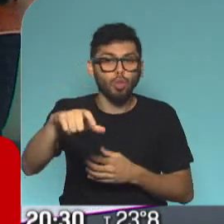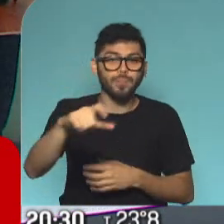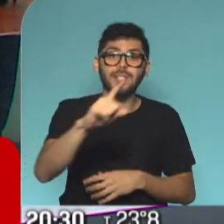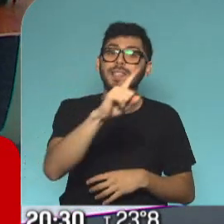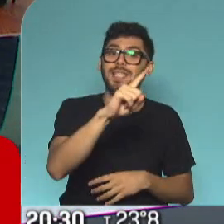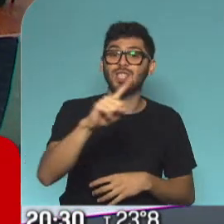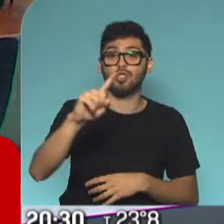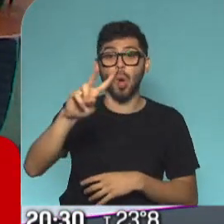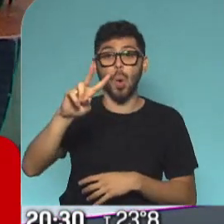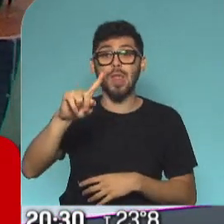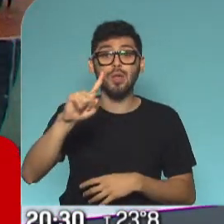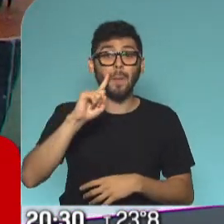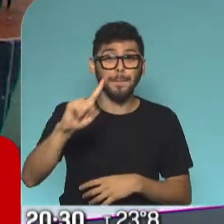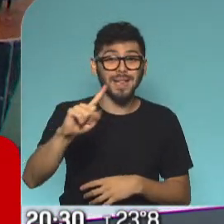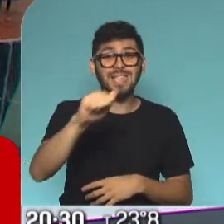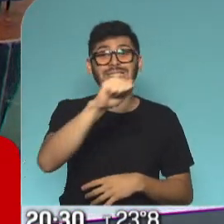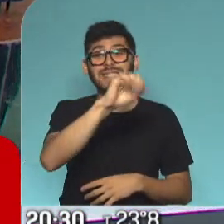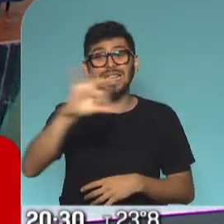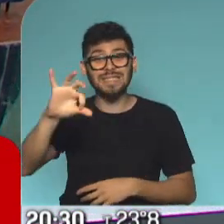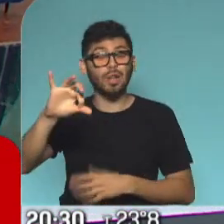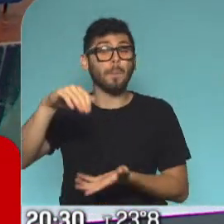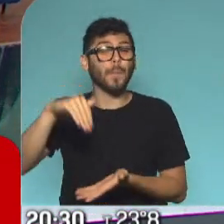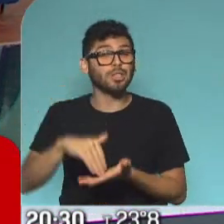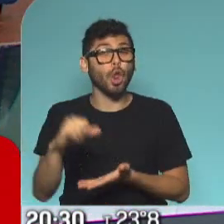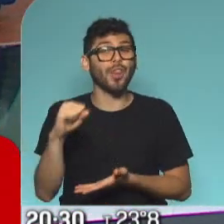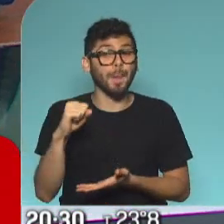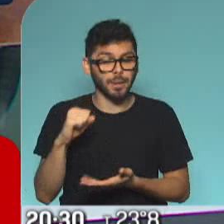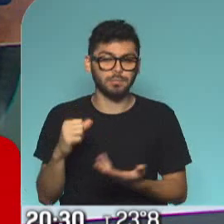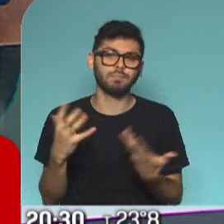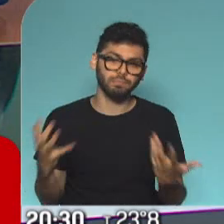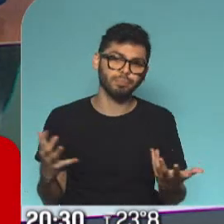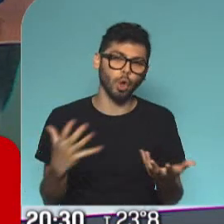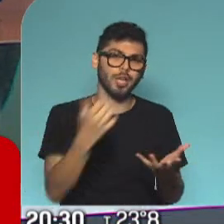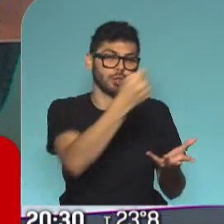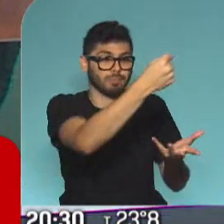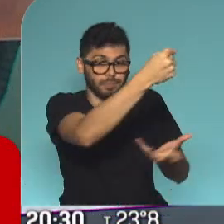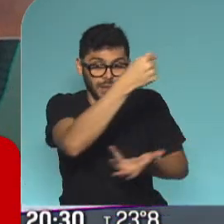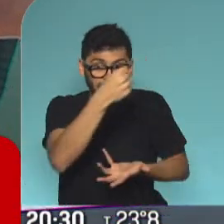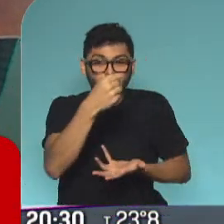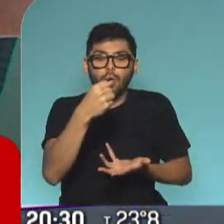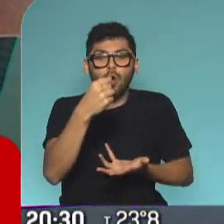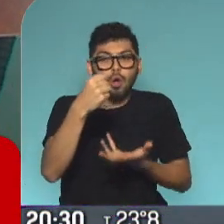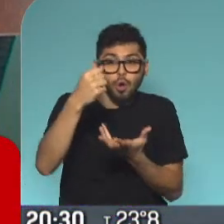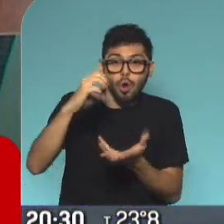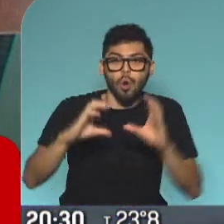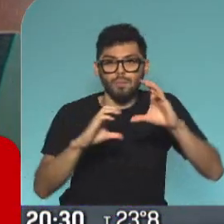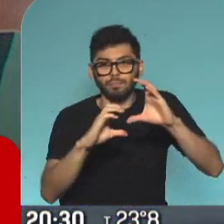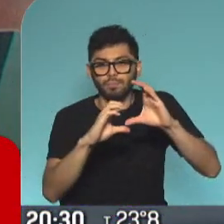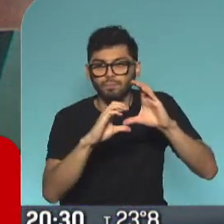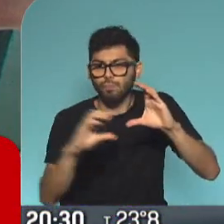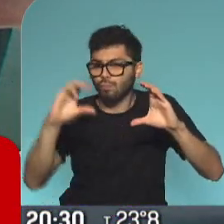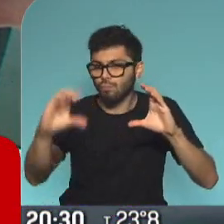121.600 millones de pesos. Por eso te decía que el préstamo se va especialmente a la tarjeta alimentar, pero también va